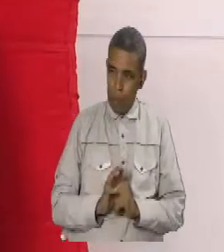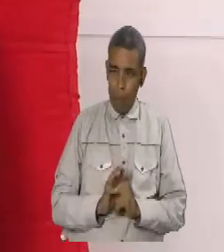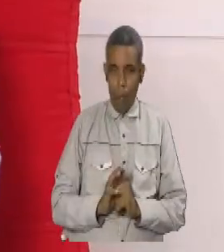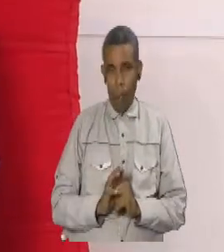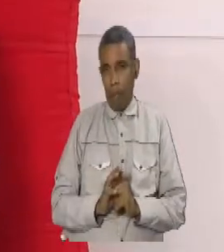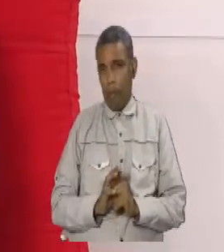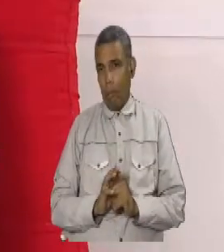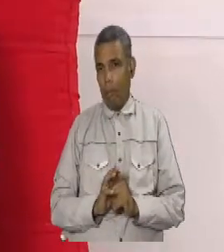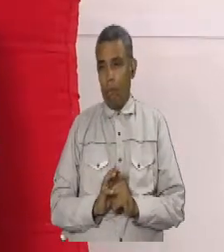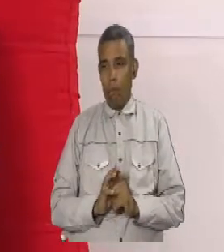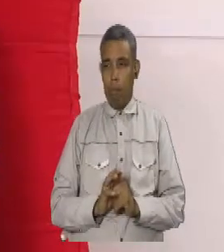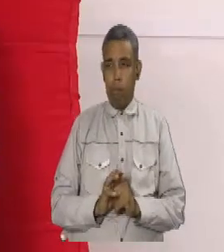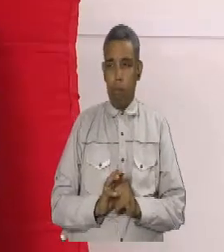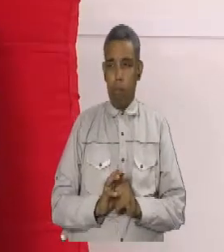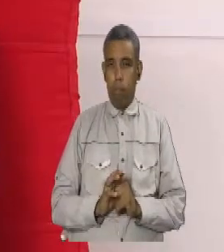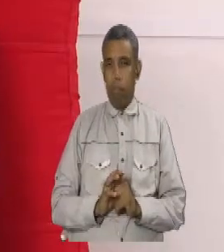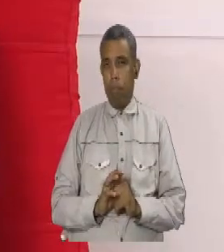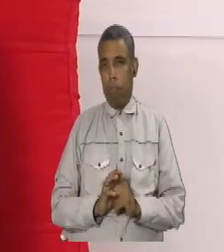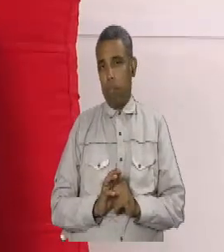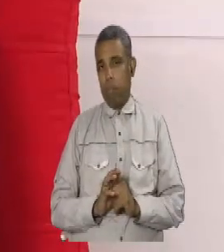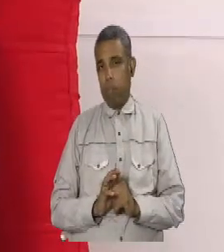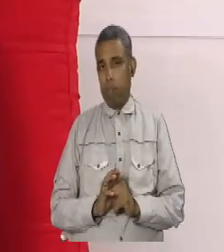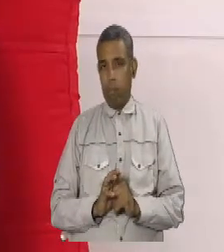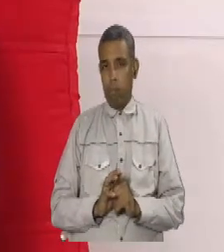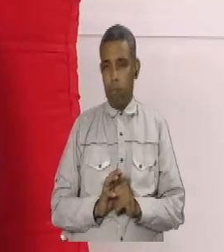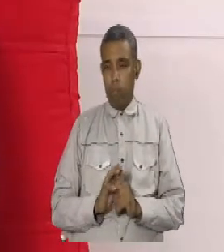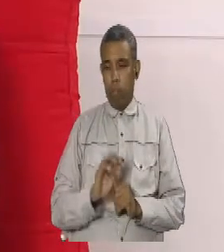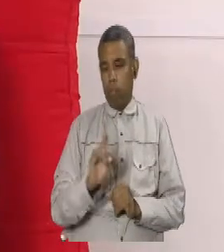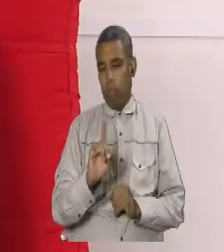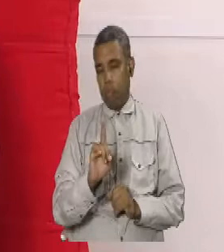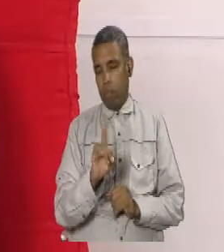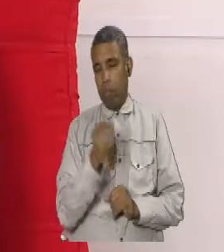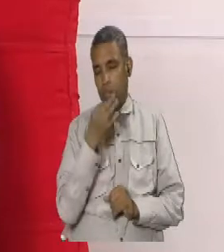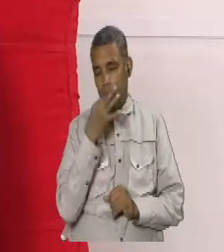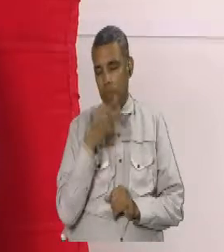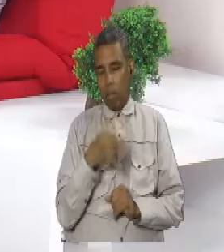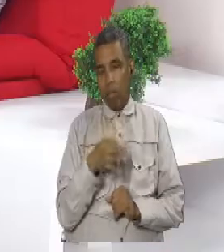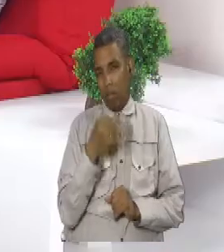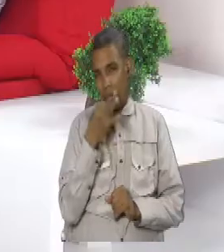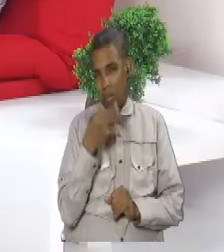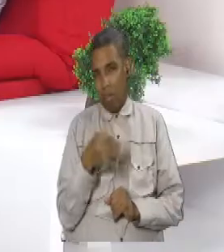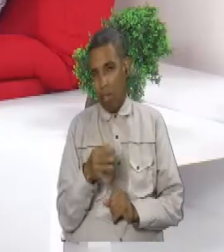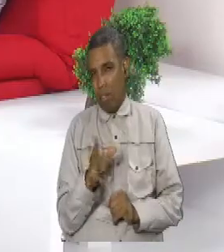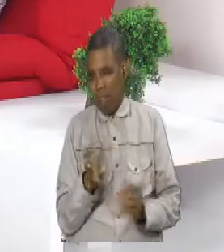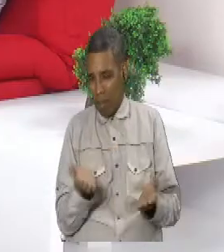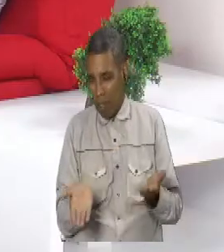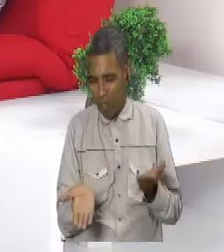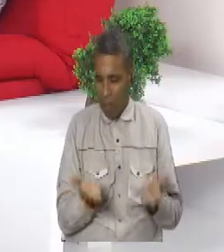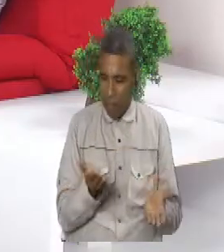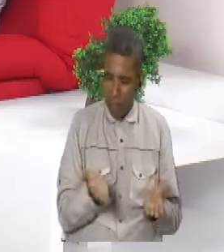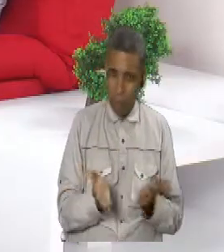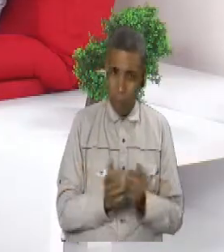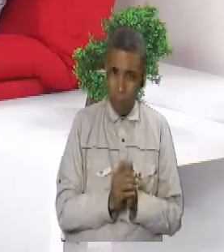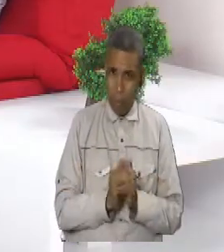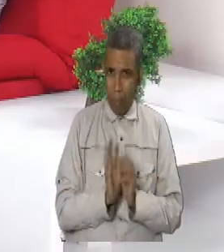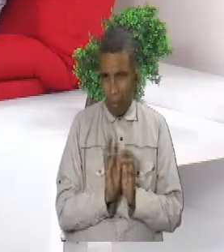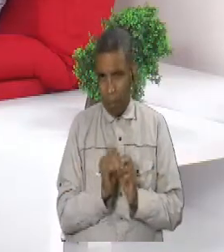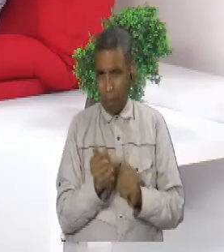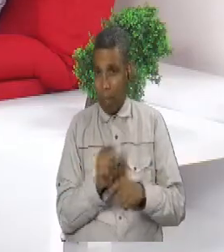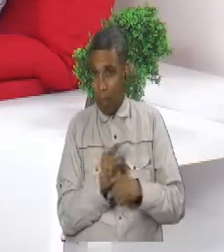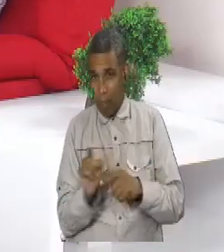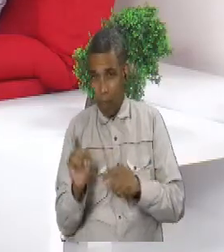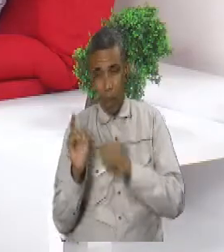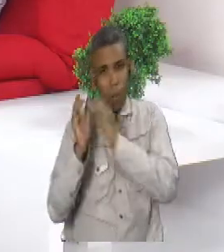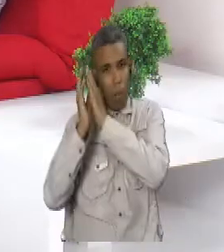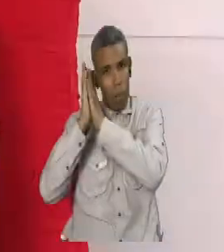ahora báñenselo solamente una vez a la semana. No, no se bañen el pelo. No se bañen el pelo, no. Es bañárselo de una manera adecuada, por un